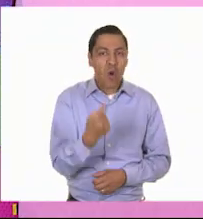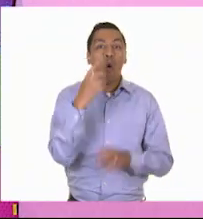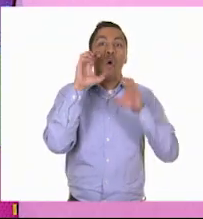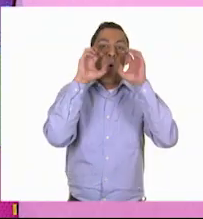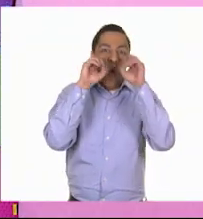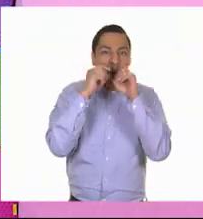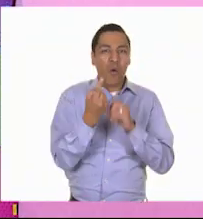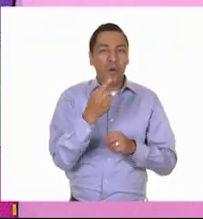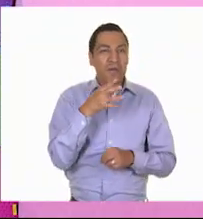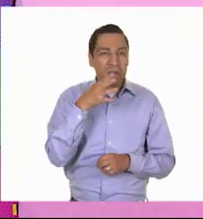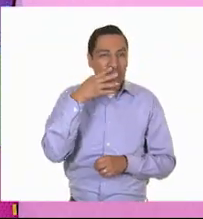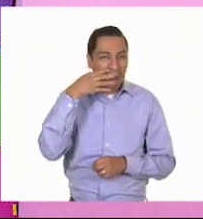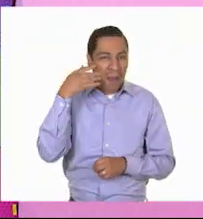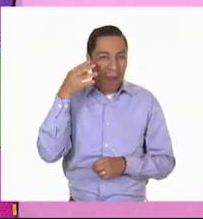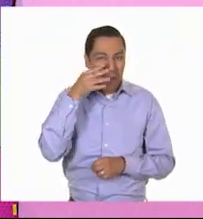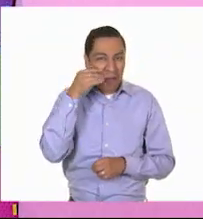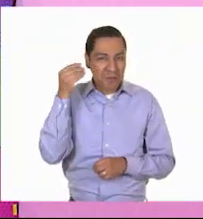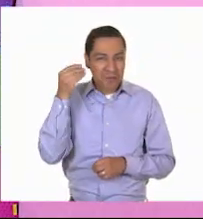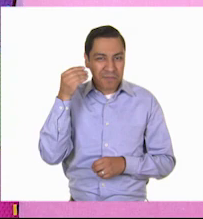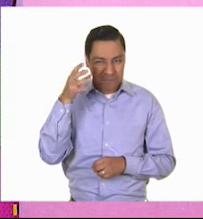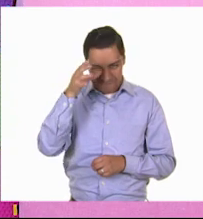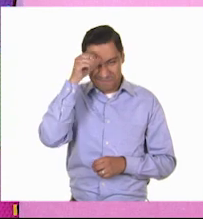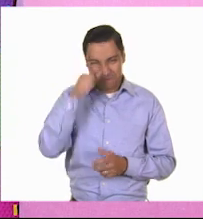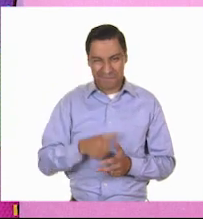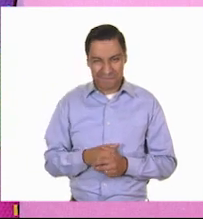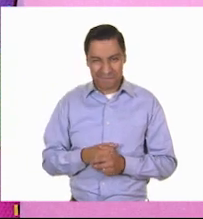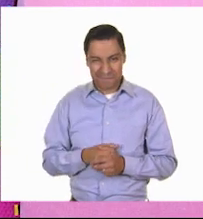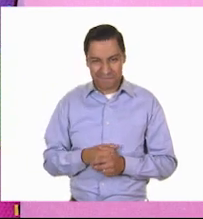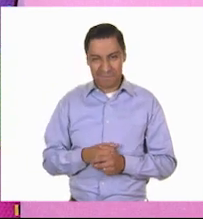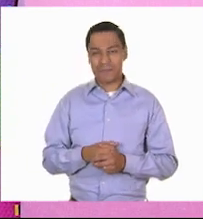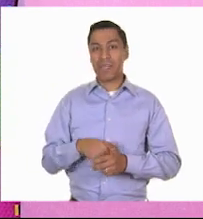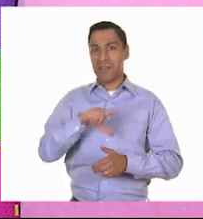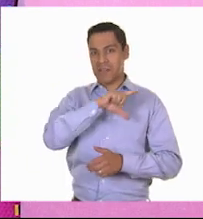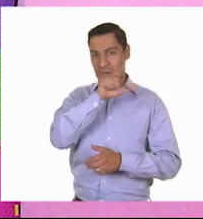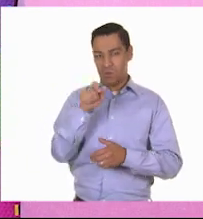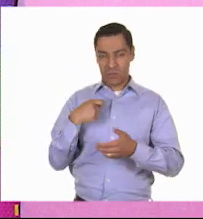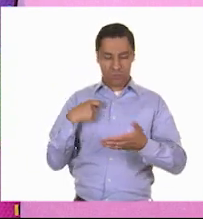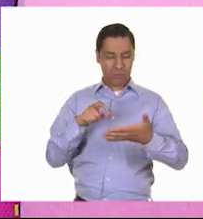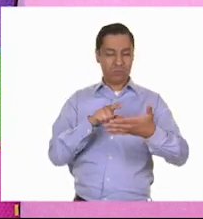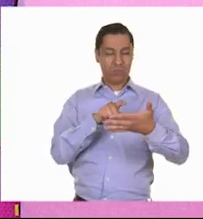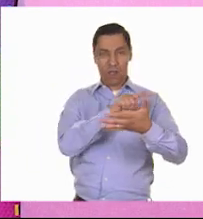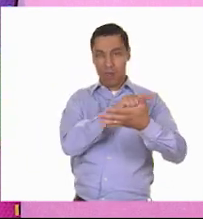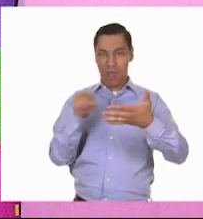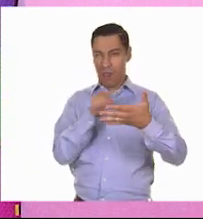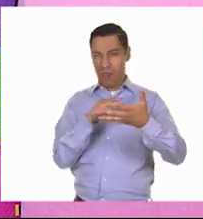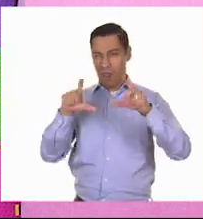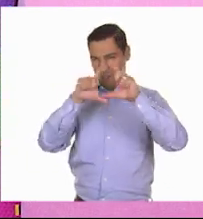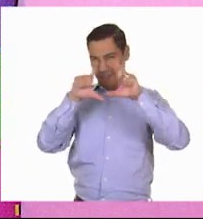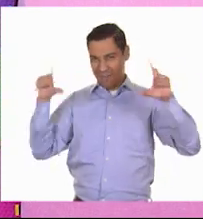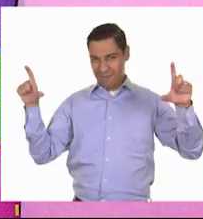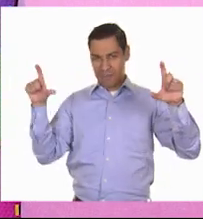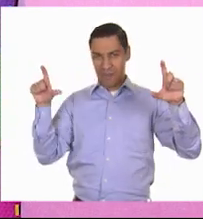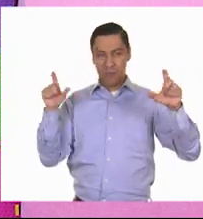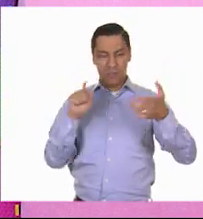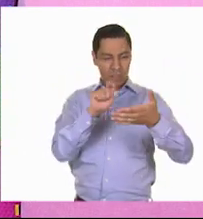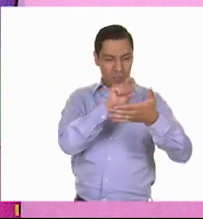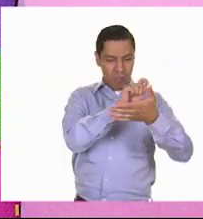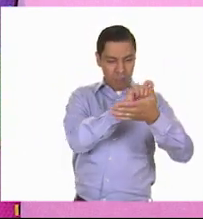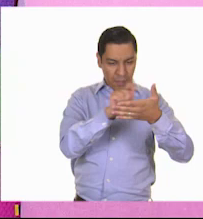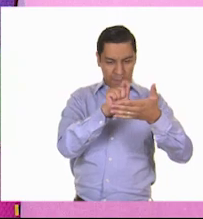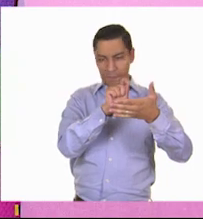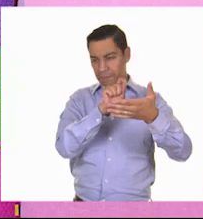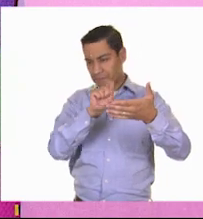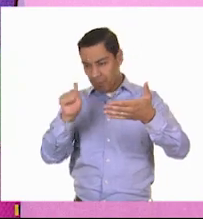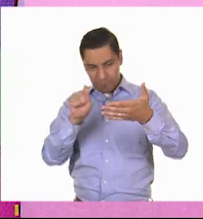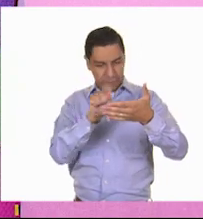Ah, muy bien. Ahora puedo ver las ideas que subrayamos y seleccionamos, pero siento que es más una lista